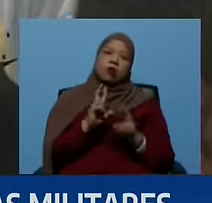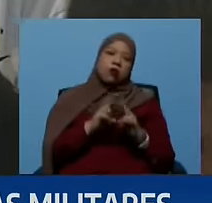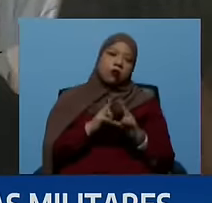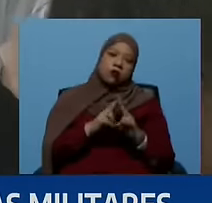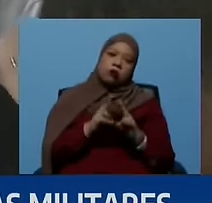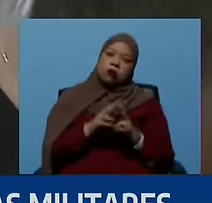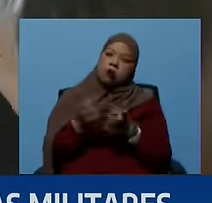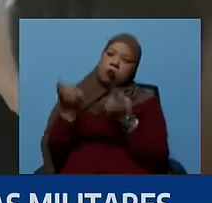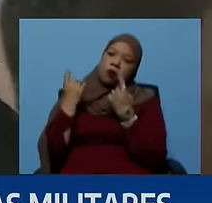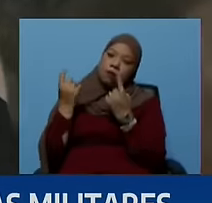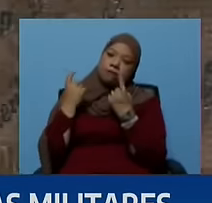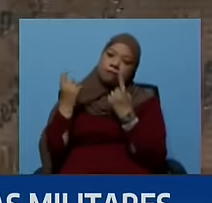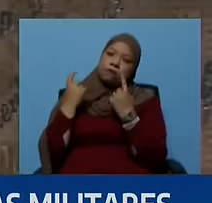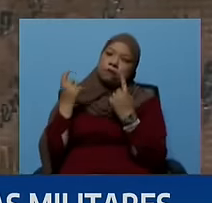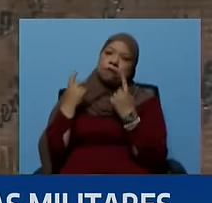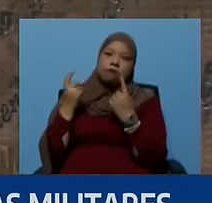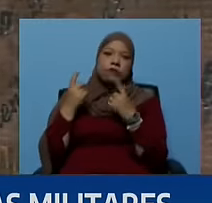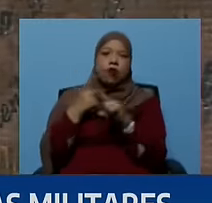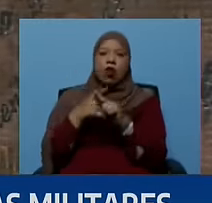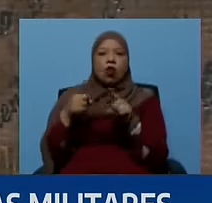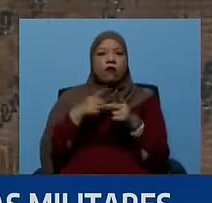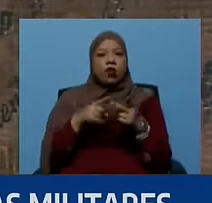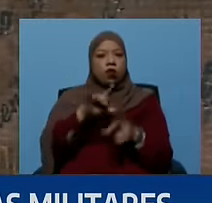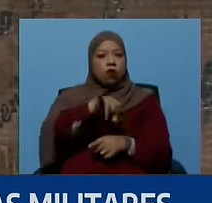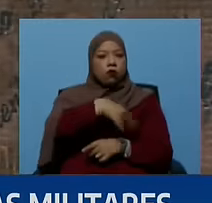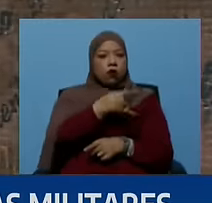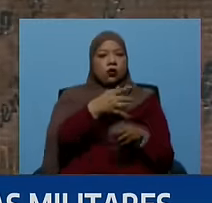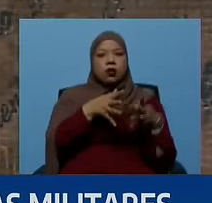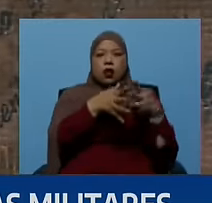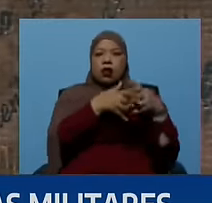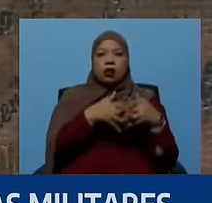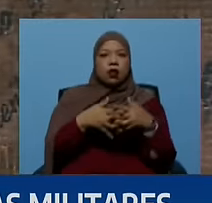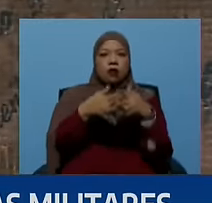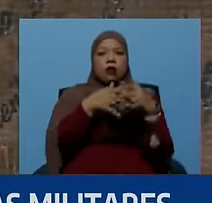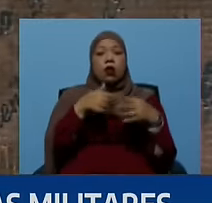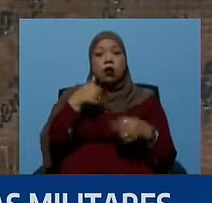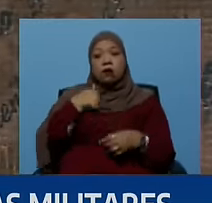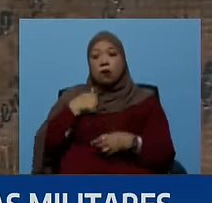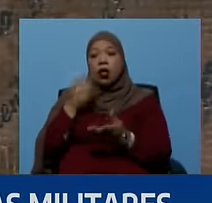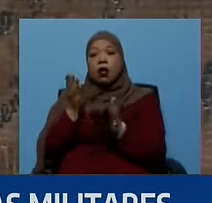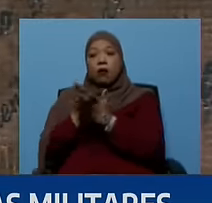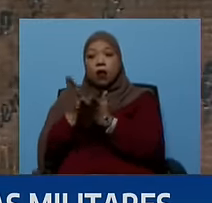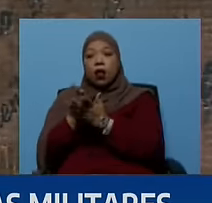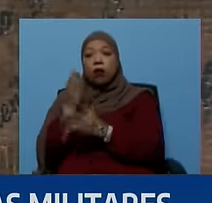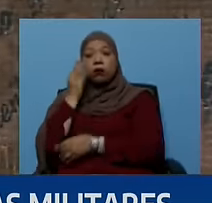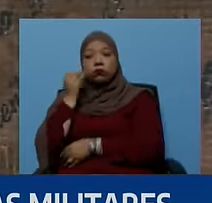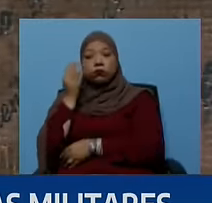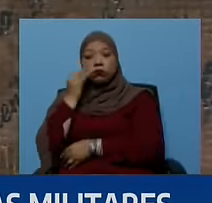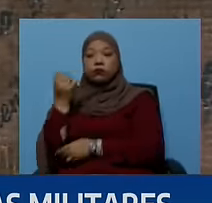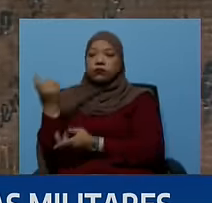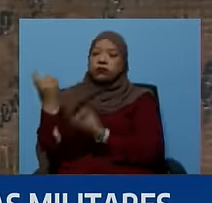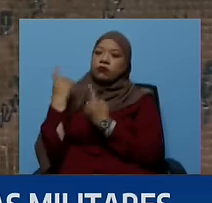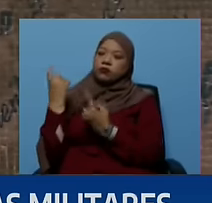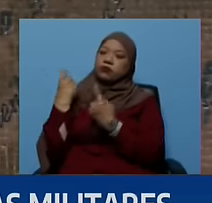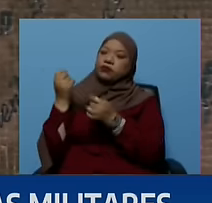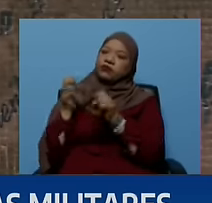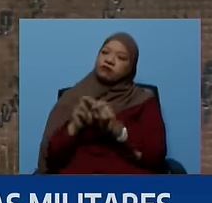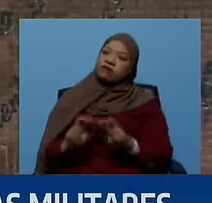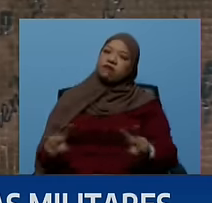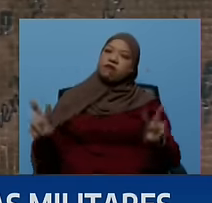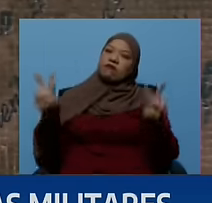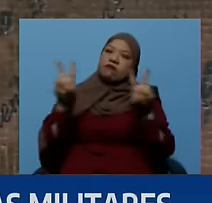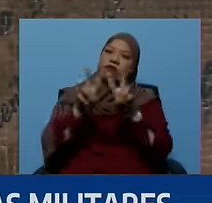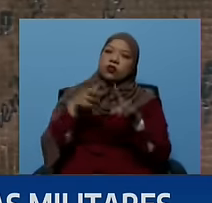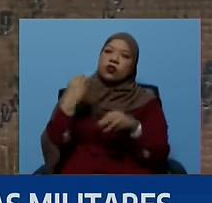Harvard ni en jail mi escuela mi universidad mi formación y mis valores